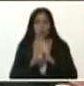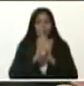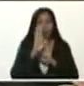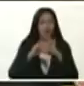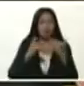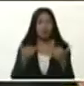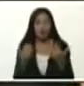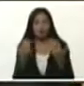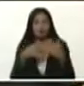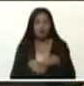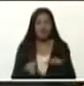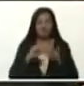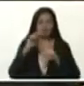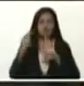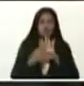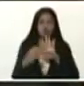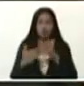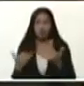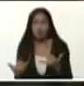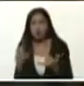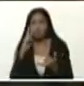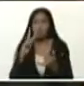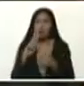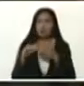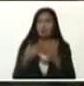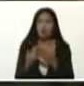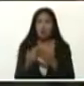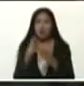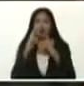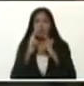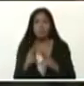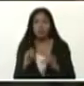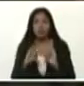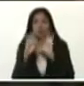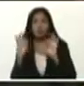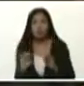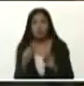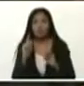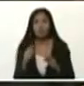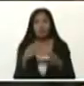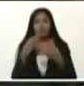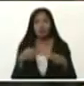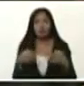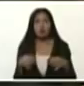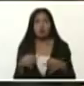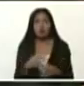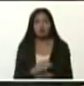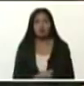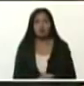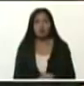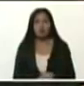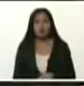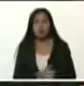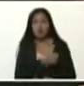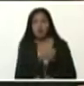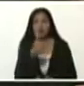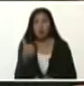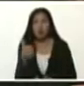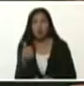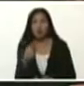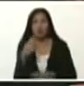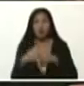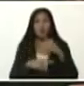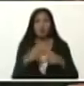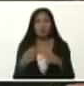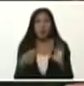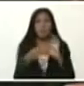integral con reconocimiento y respeto también a la naturaleza, presidente. Cada uno de estos procesos